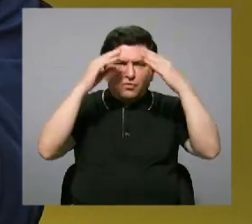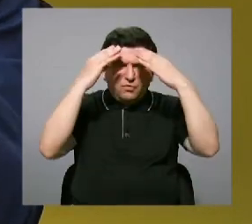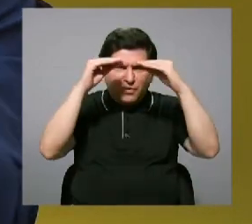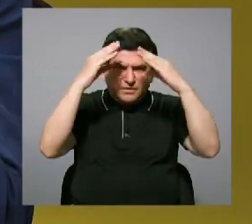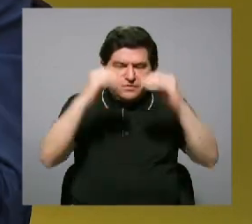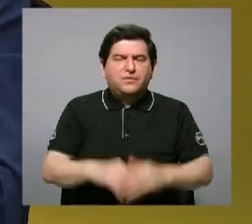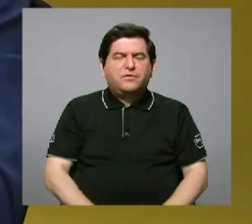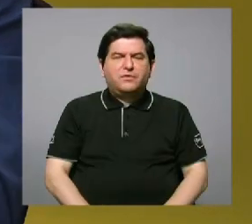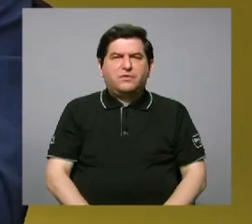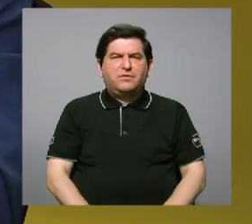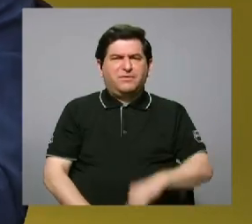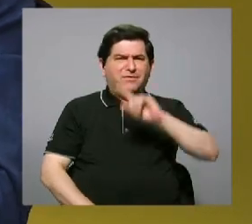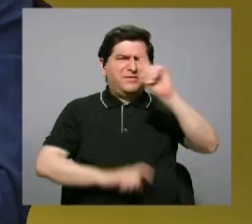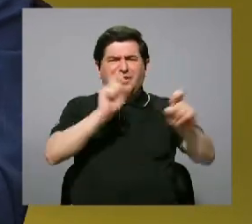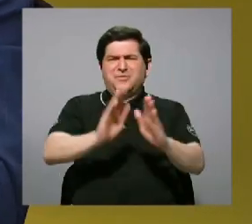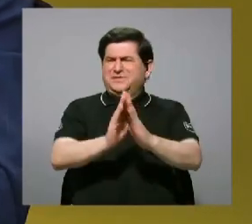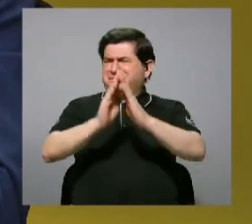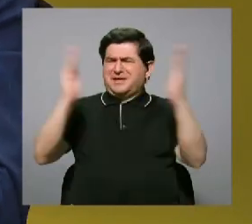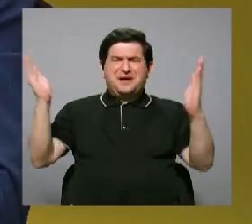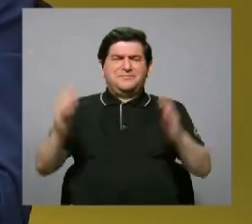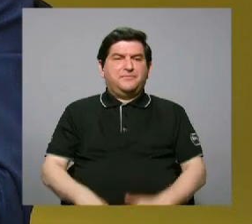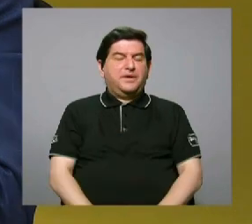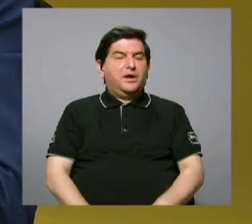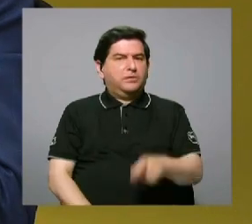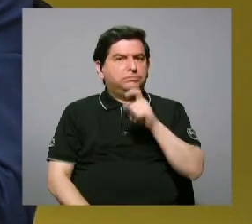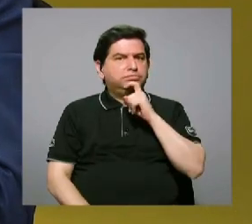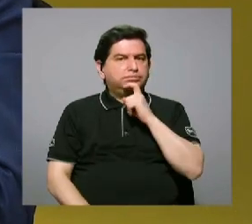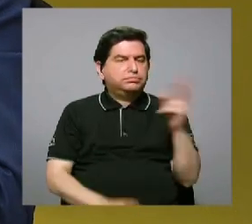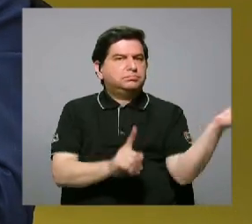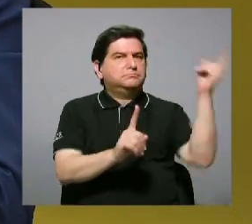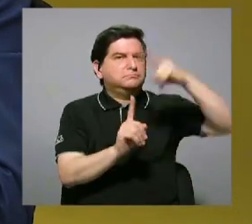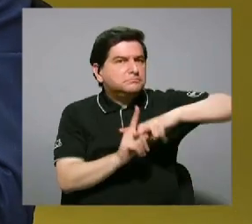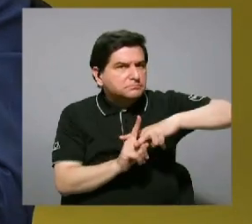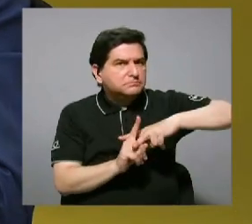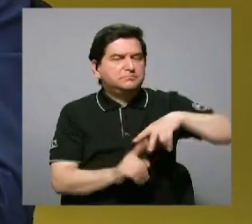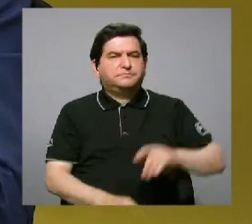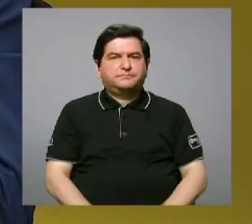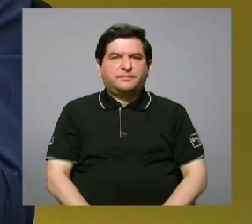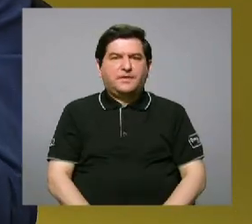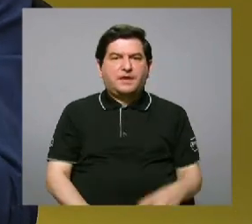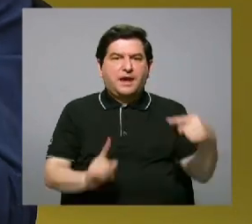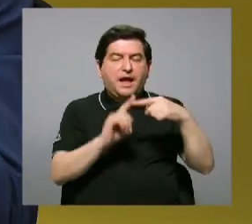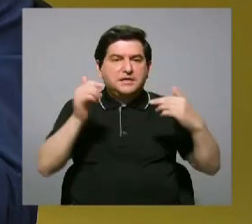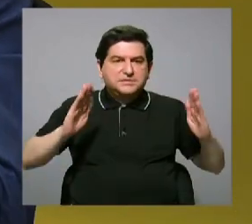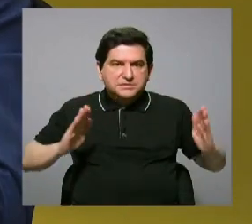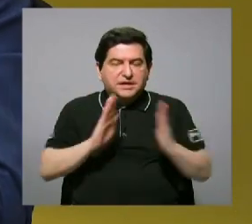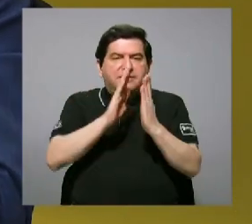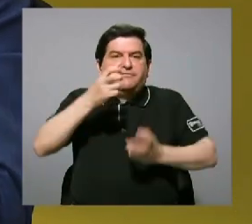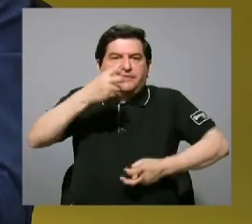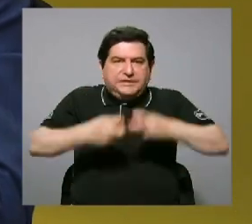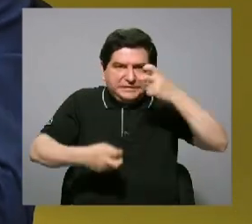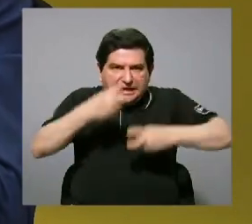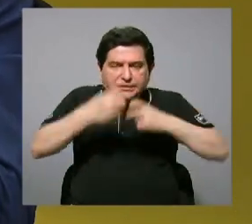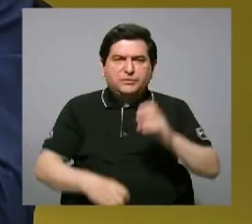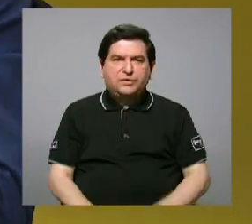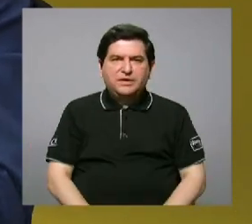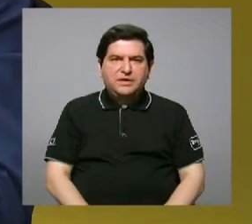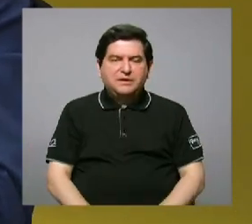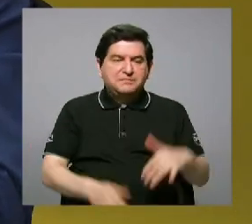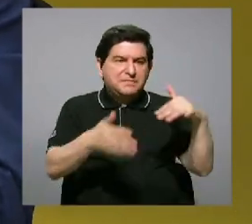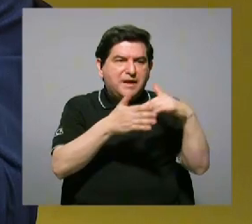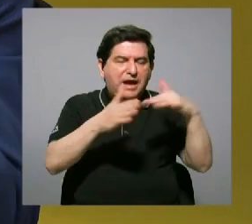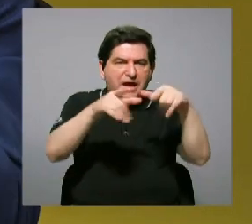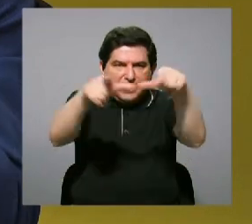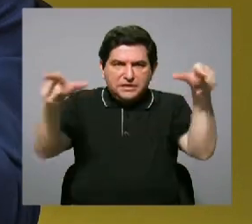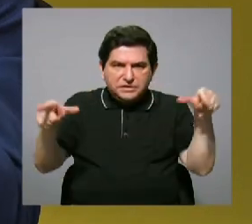era muy amplia, fue muy complejo aplicar esta encuesta y hubo incluso que enfrentar el problemita de que esos estudios de campo